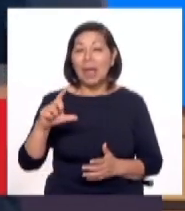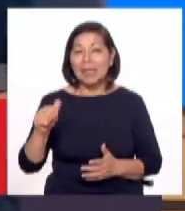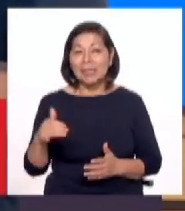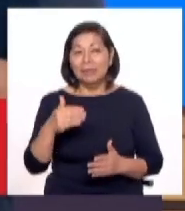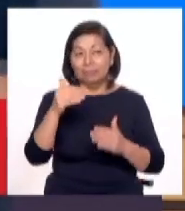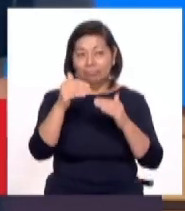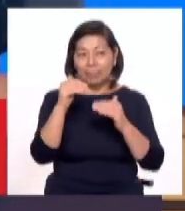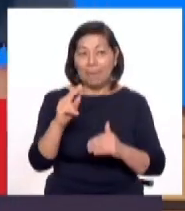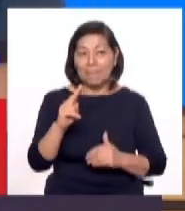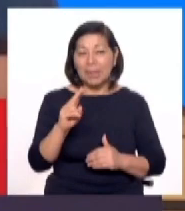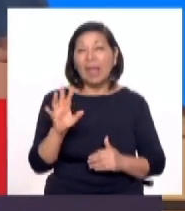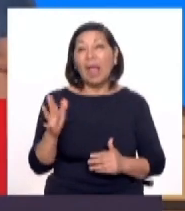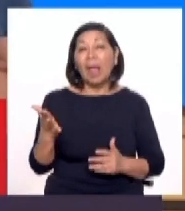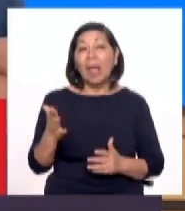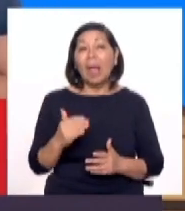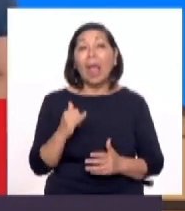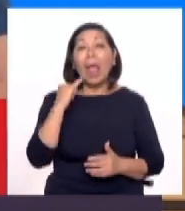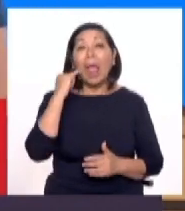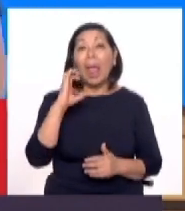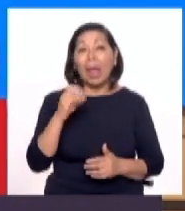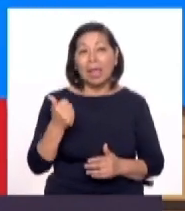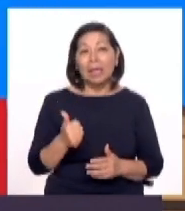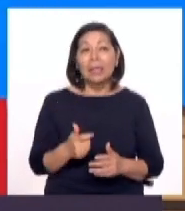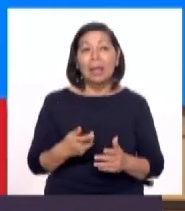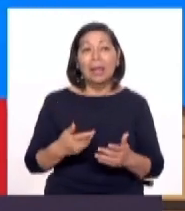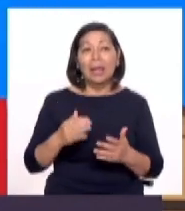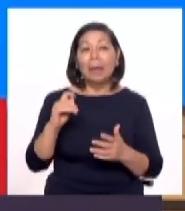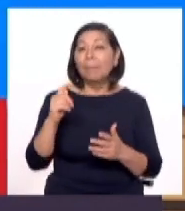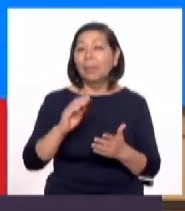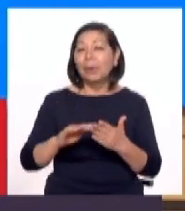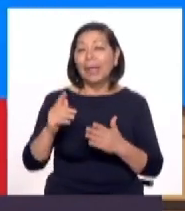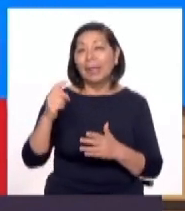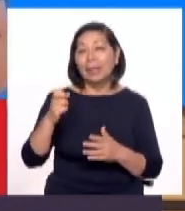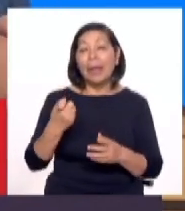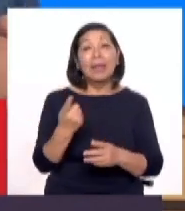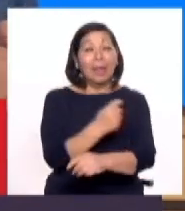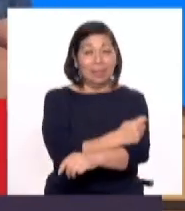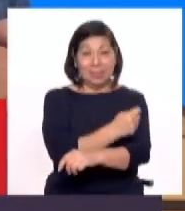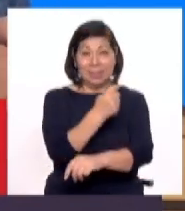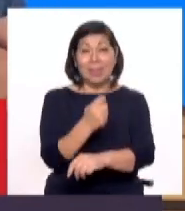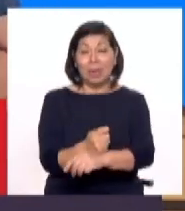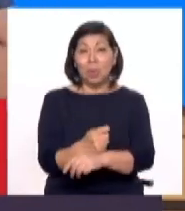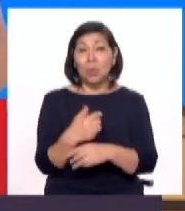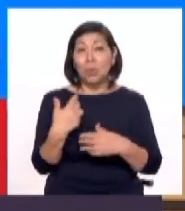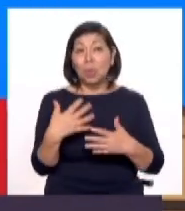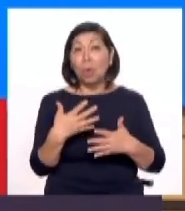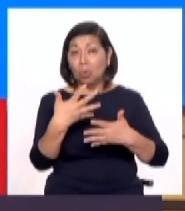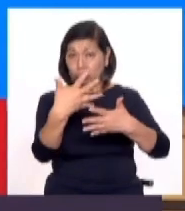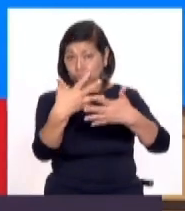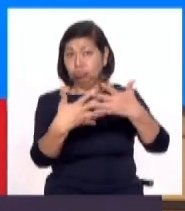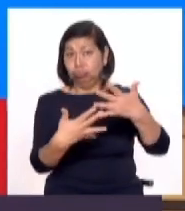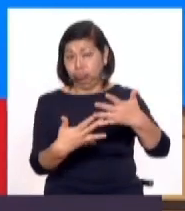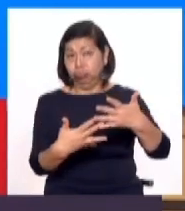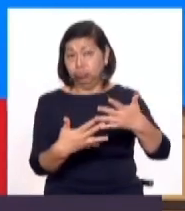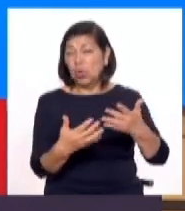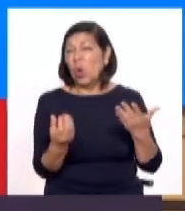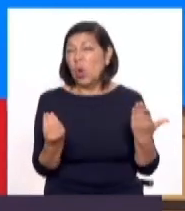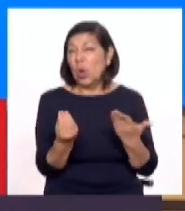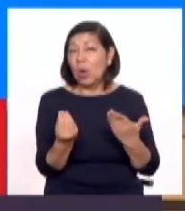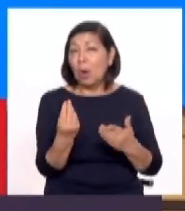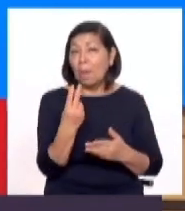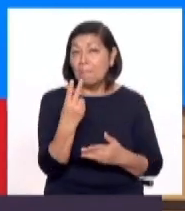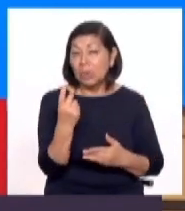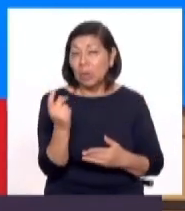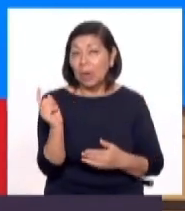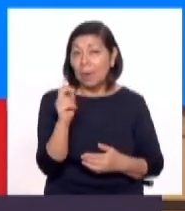25.4 en Ite en el departamento de tacna estas fueron temperaturas extremadamente cálidas que se registraron entre el